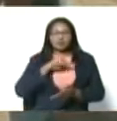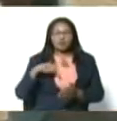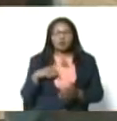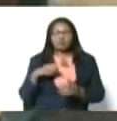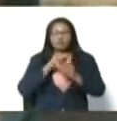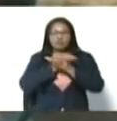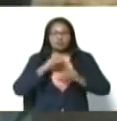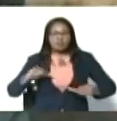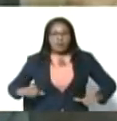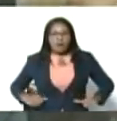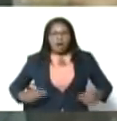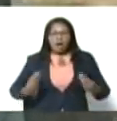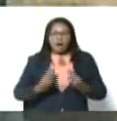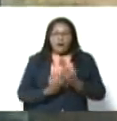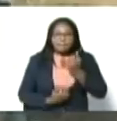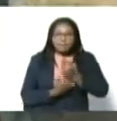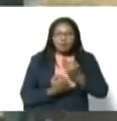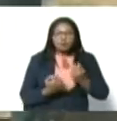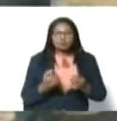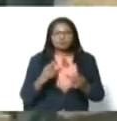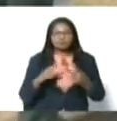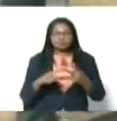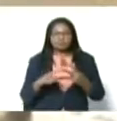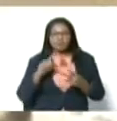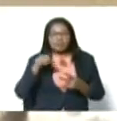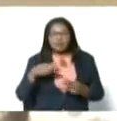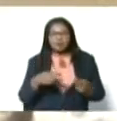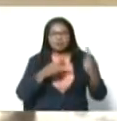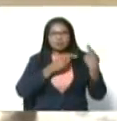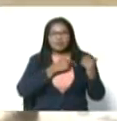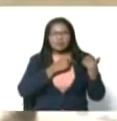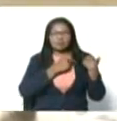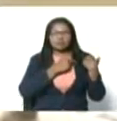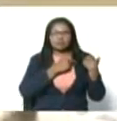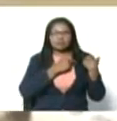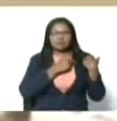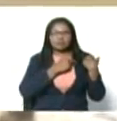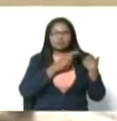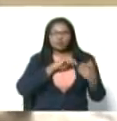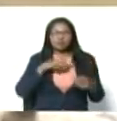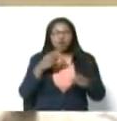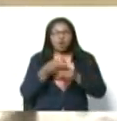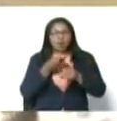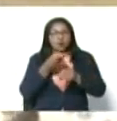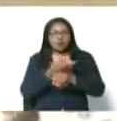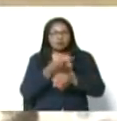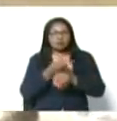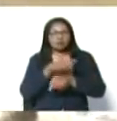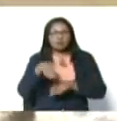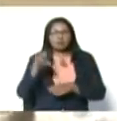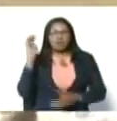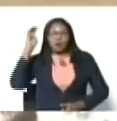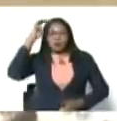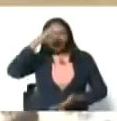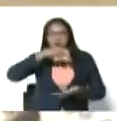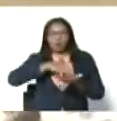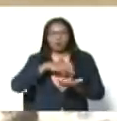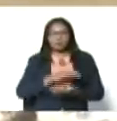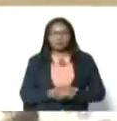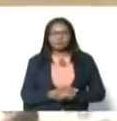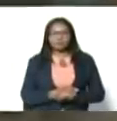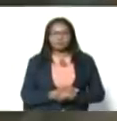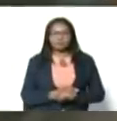Armada Nacional Bolivariana, de la representante de nuestra gobernación del estado Aragua, y aquí le